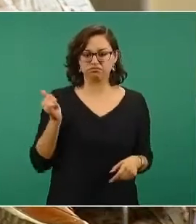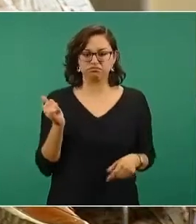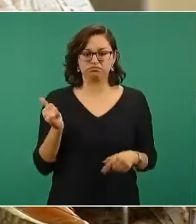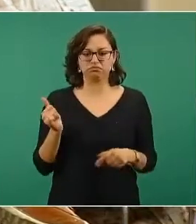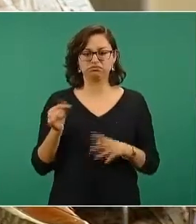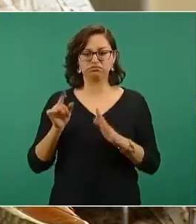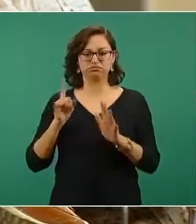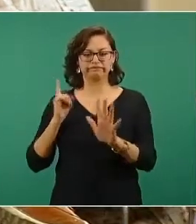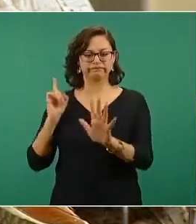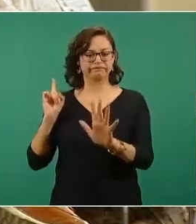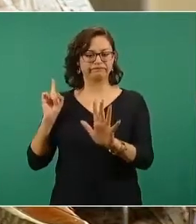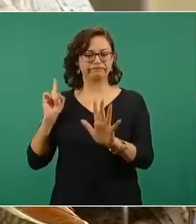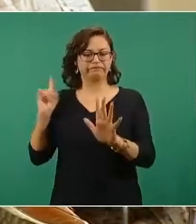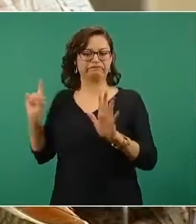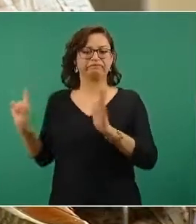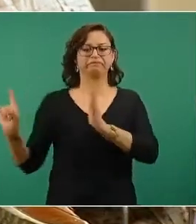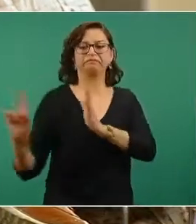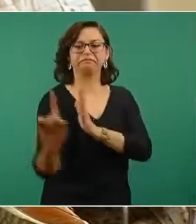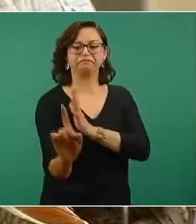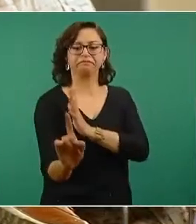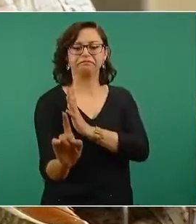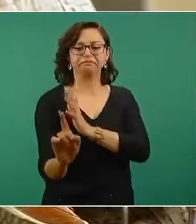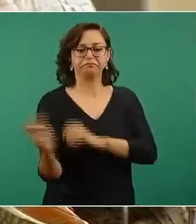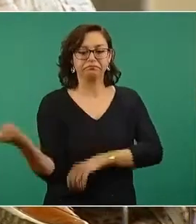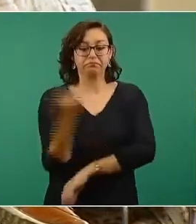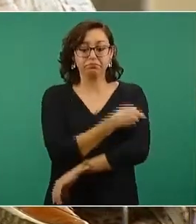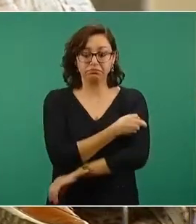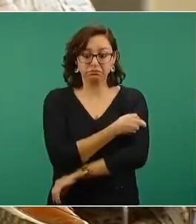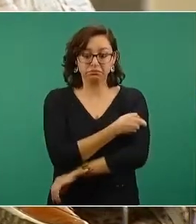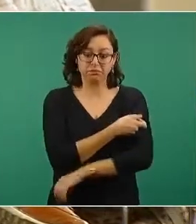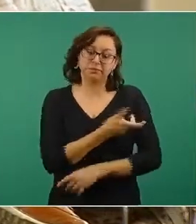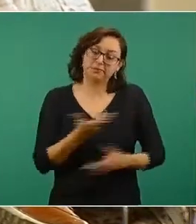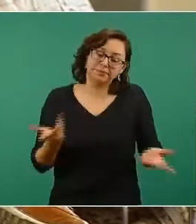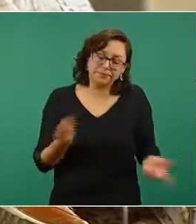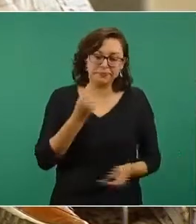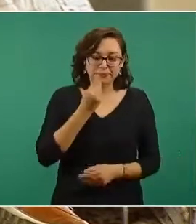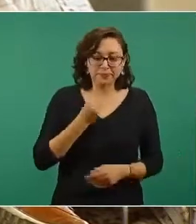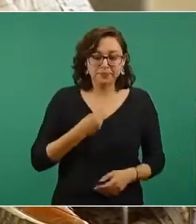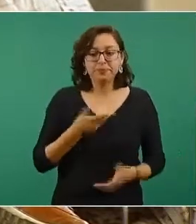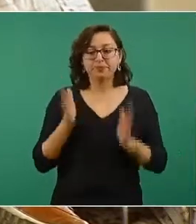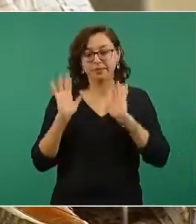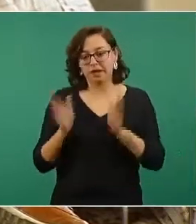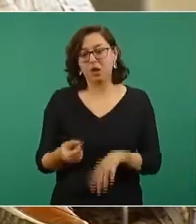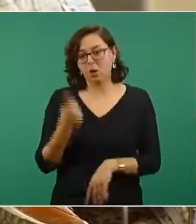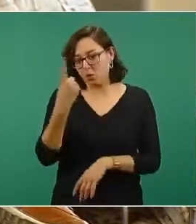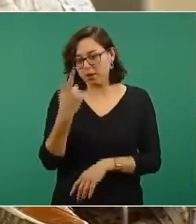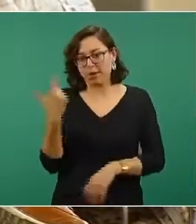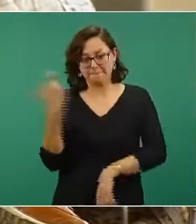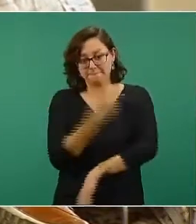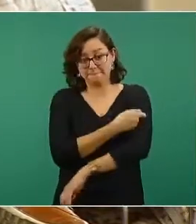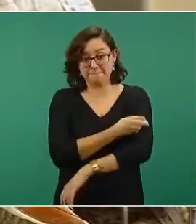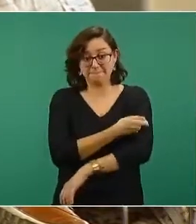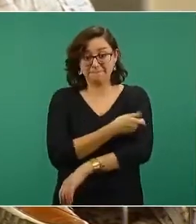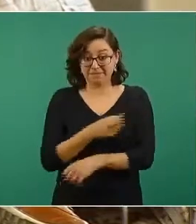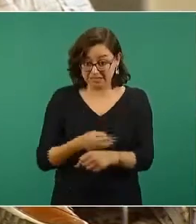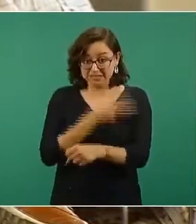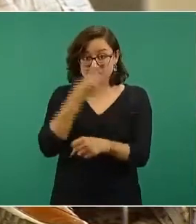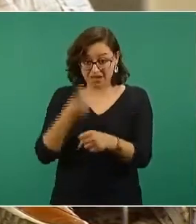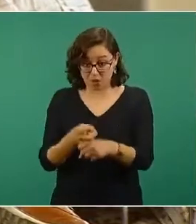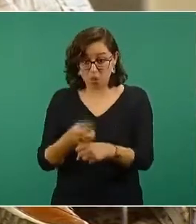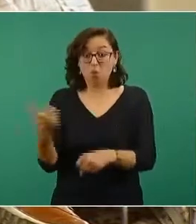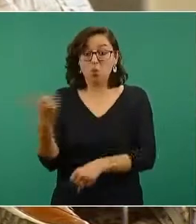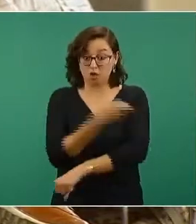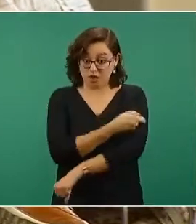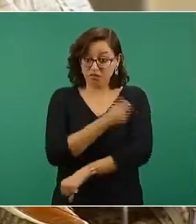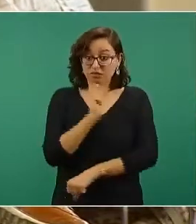recibieron su vacuna. La pregunta es si ya recibieron ellos su segunda dosis, porque tienen que completar el esquema, ¿no? Y para que no haya un